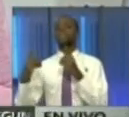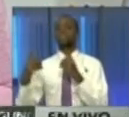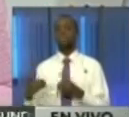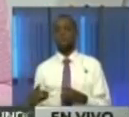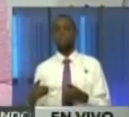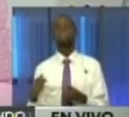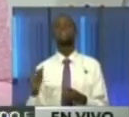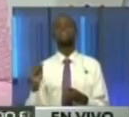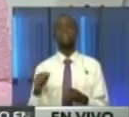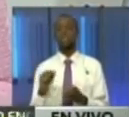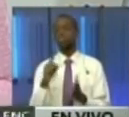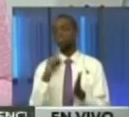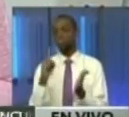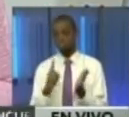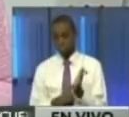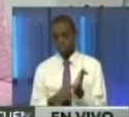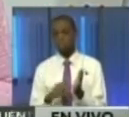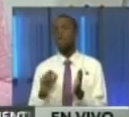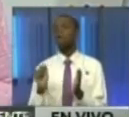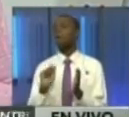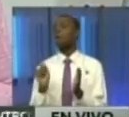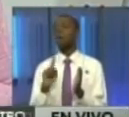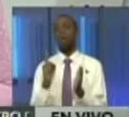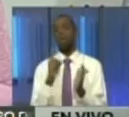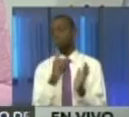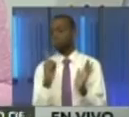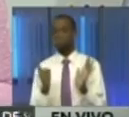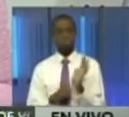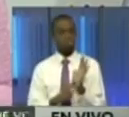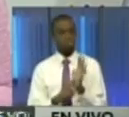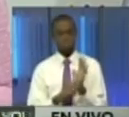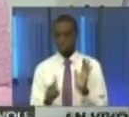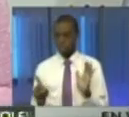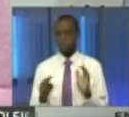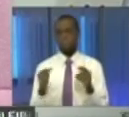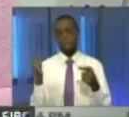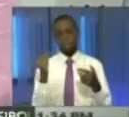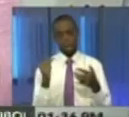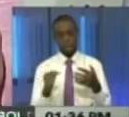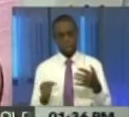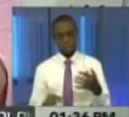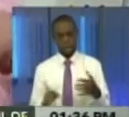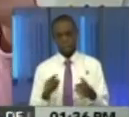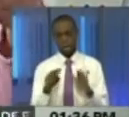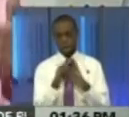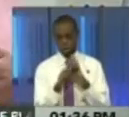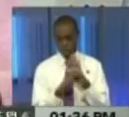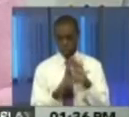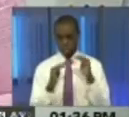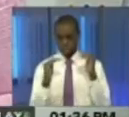se cumplieron o no se cumplieron con los requisitos que establece la norma para ir al